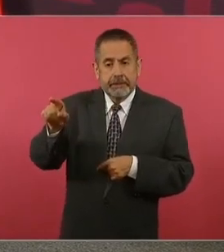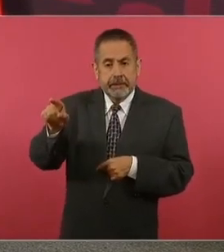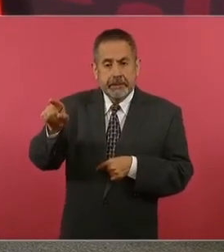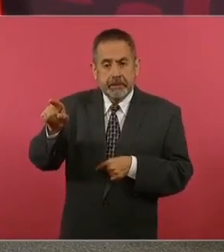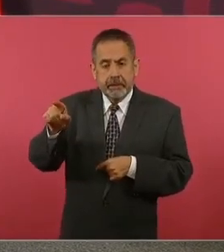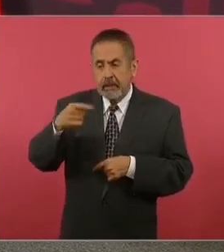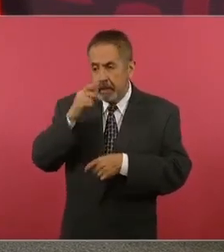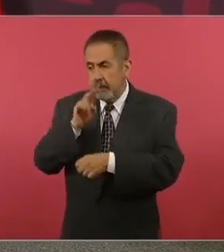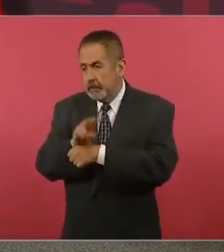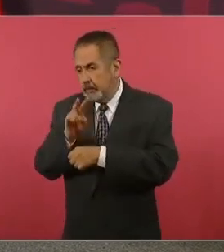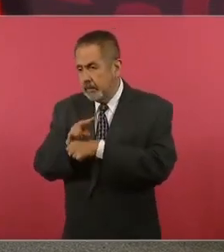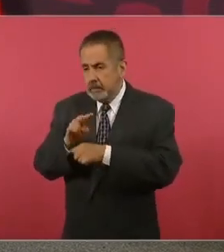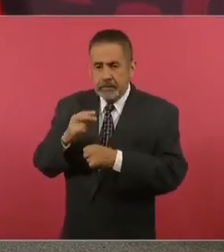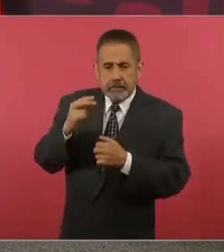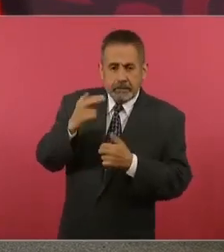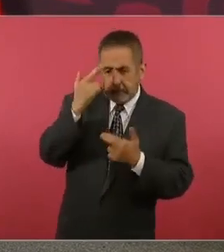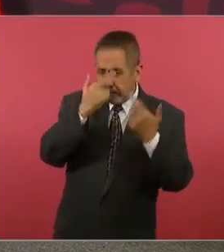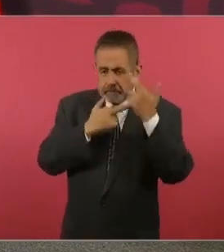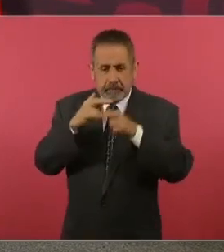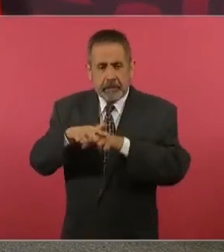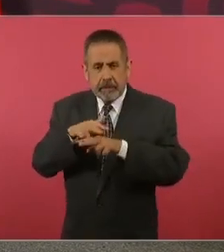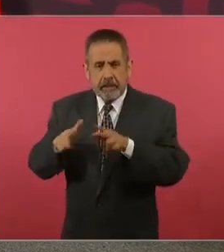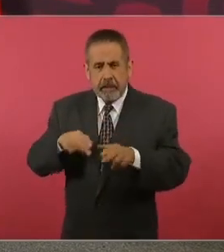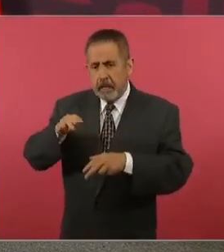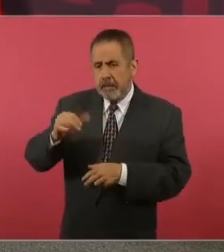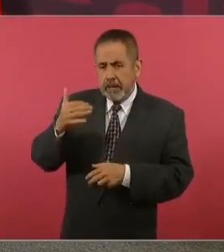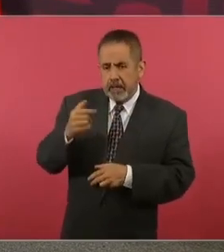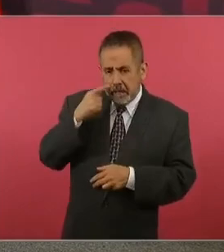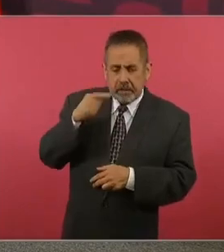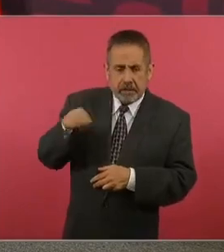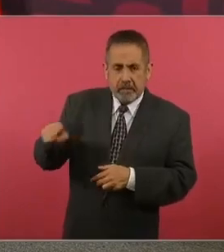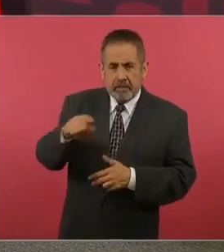la supervisión del Tren Maya.